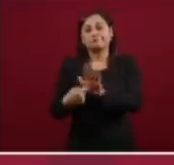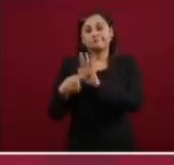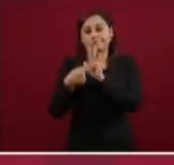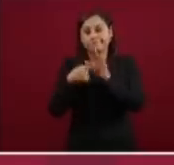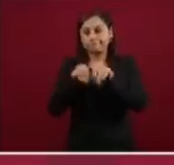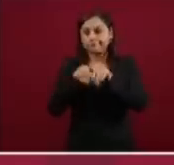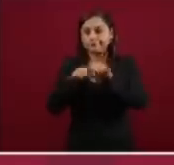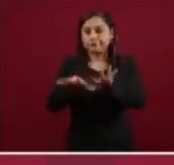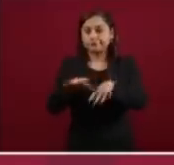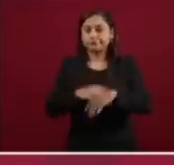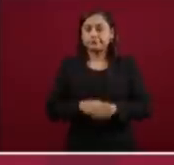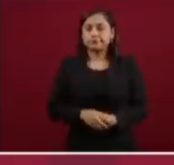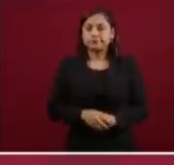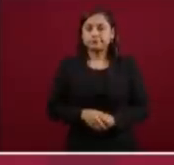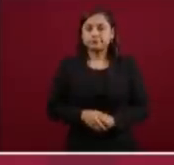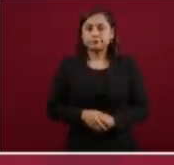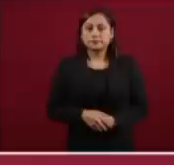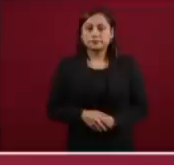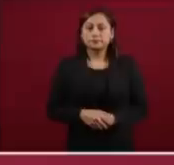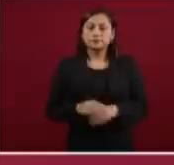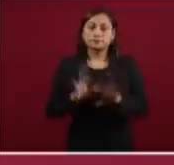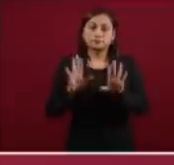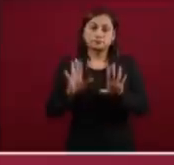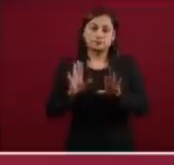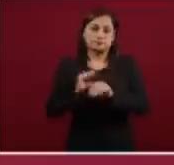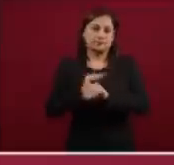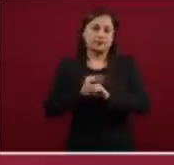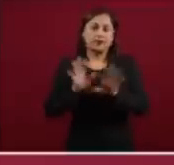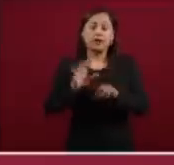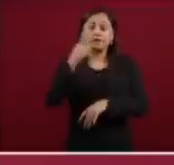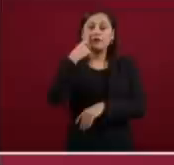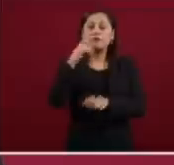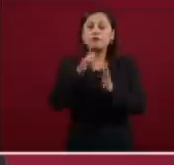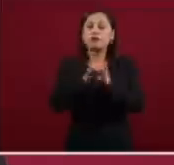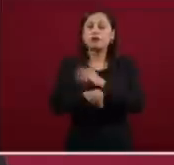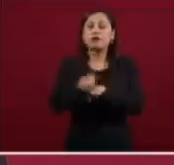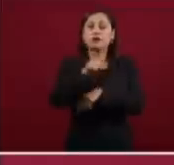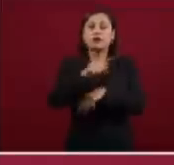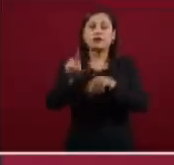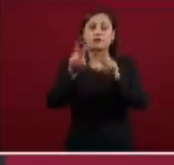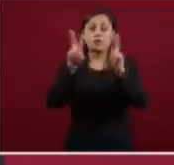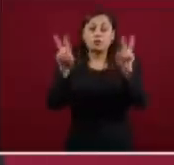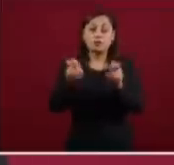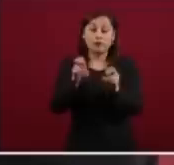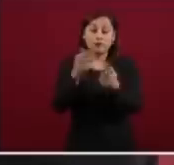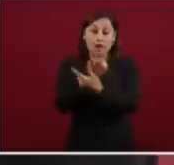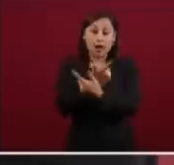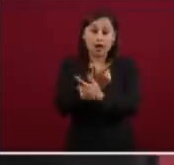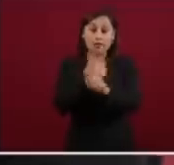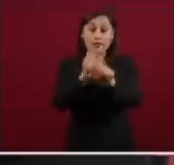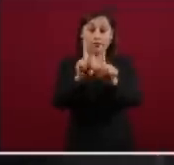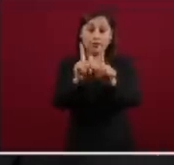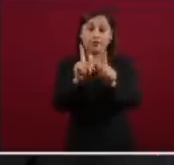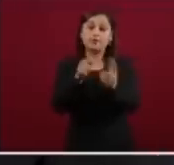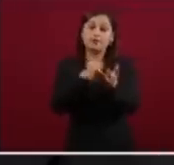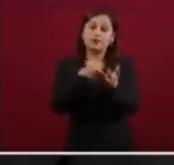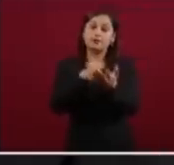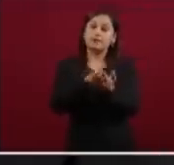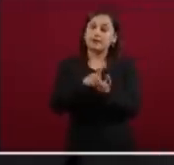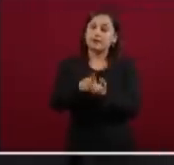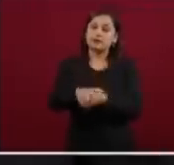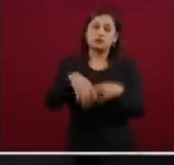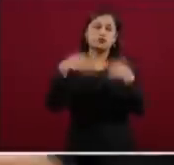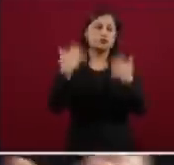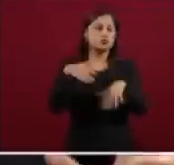ni hablar acerca de la libertad eso es sagrado nosotros no